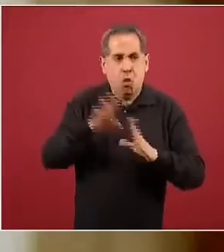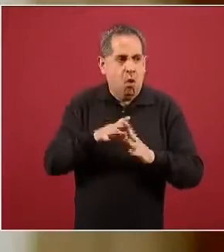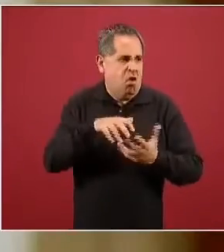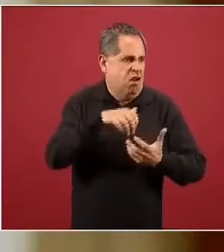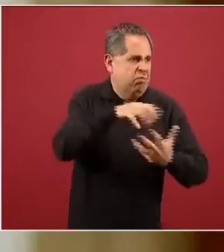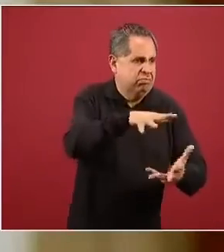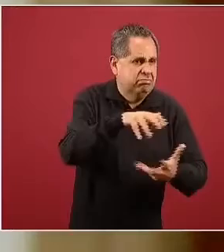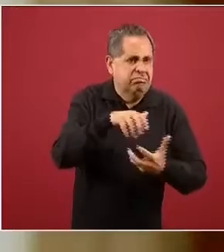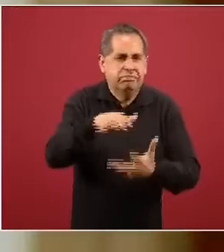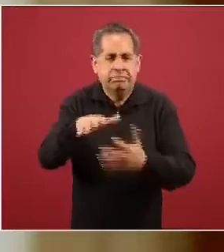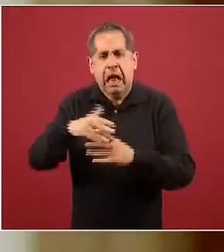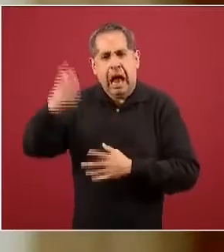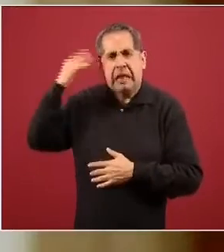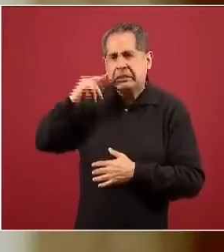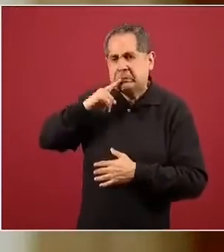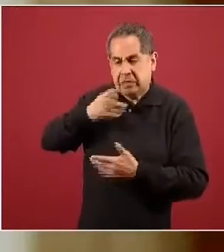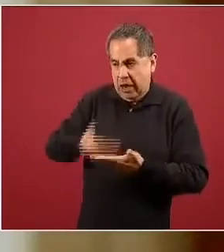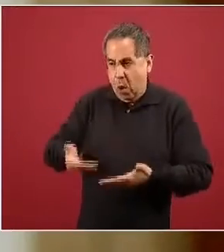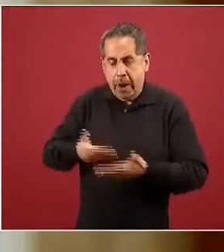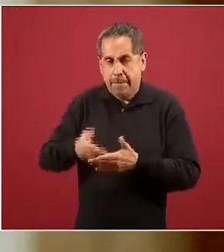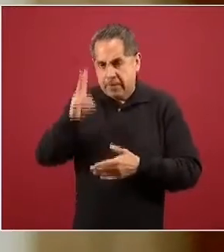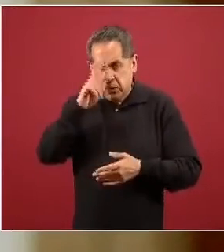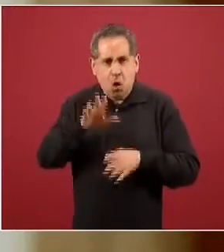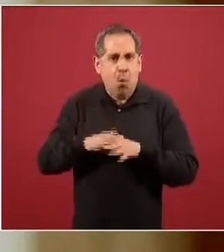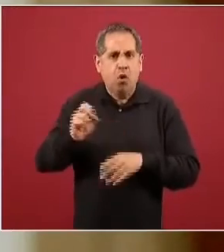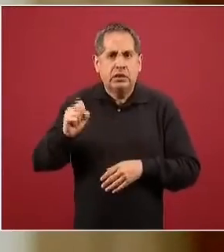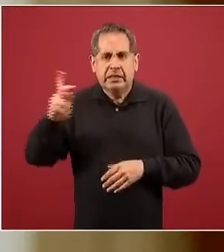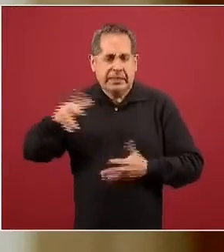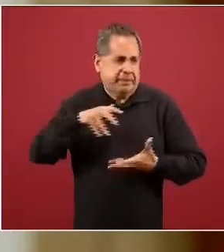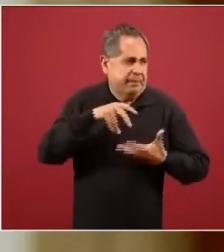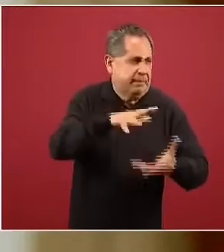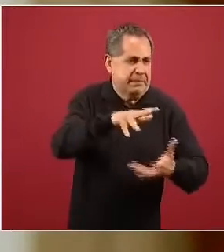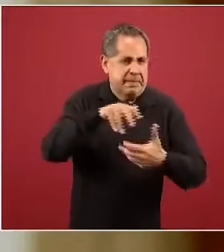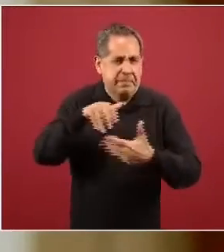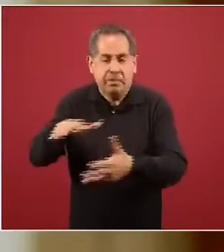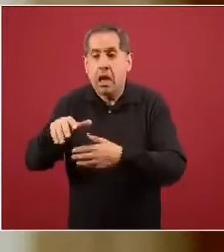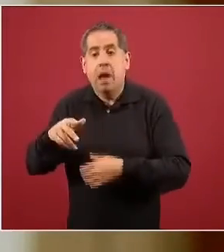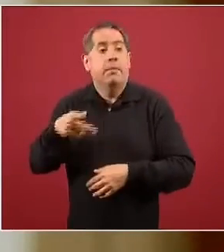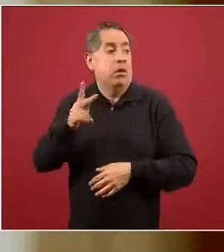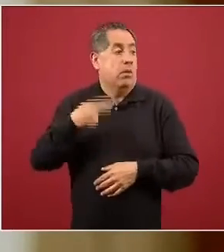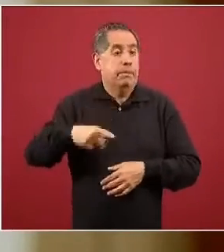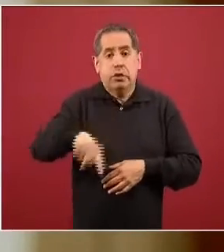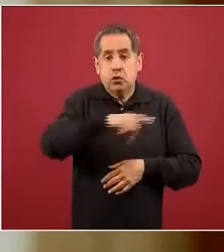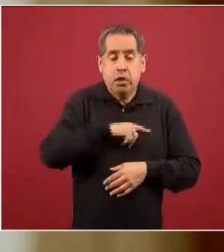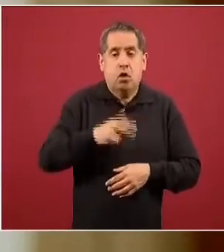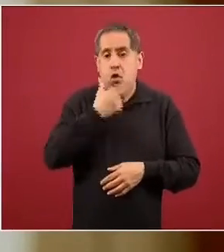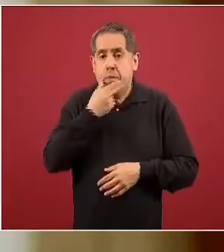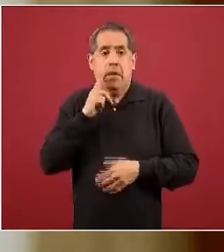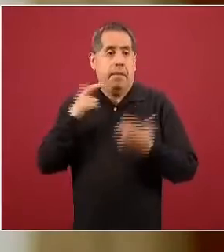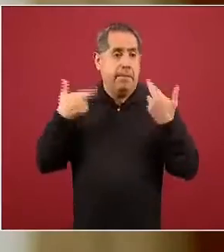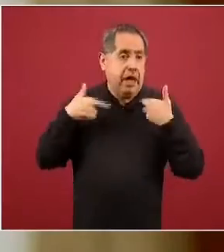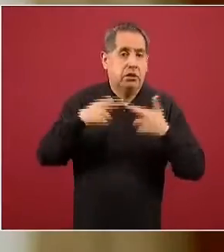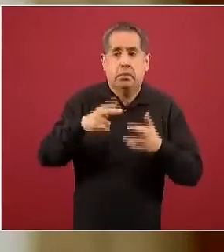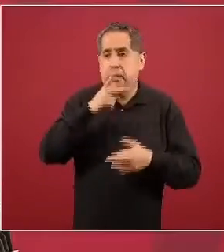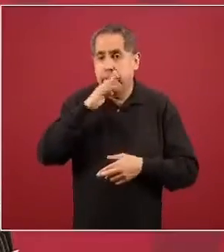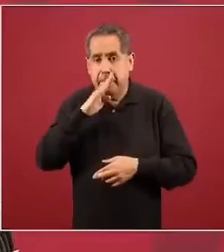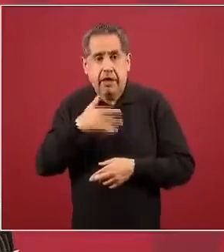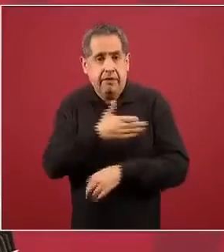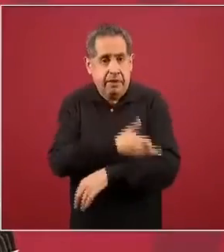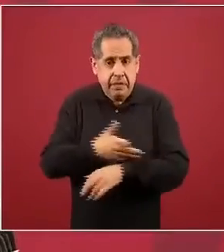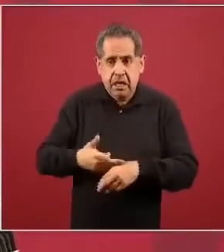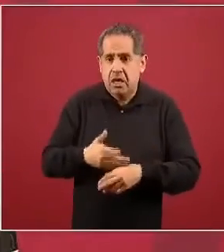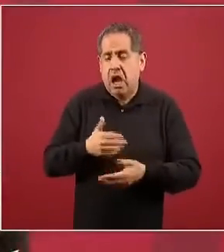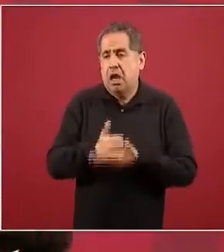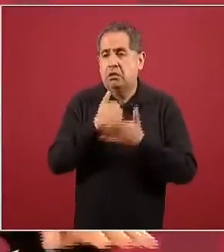que ha enfrentado la Secretaría de Educación Pública, pero tenemos el apoyo de la sociedad, de las maestras y maestros, de madres y padres de